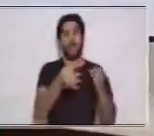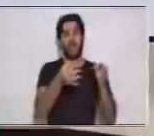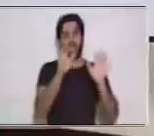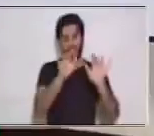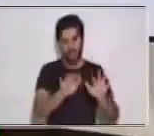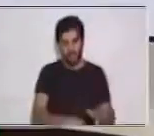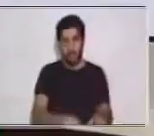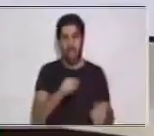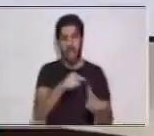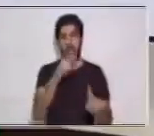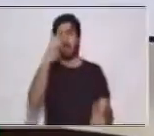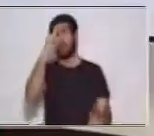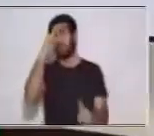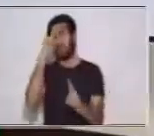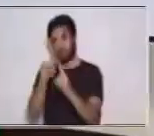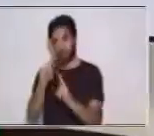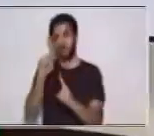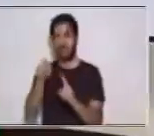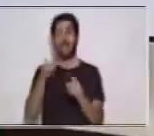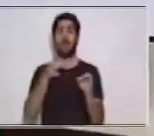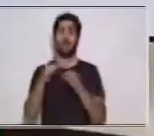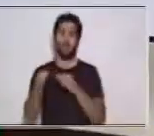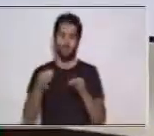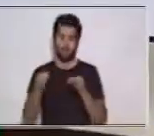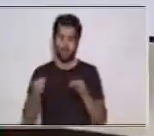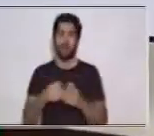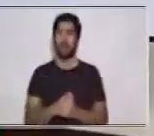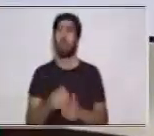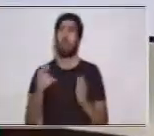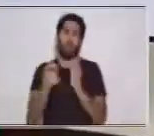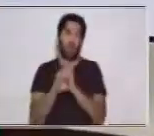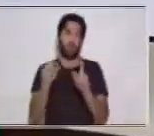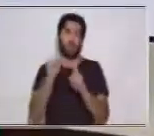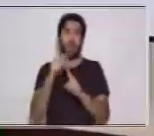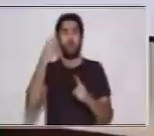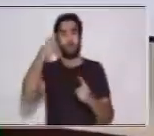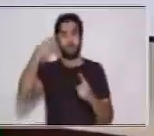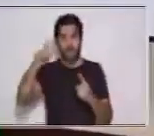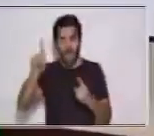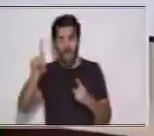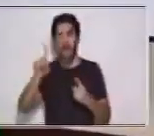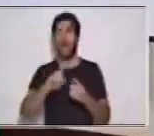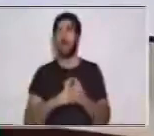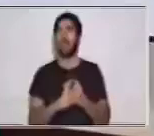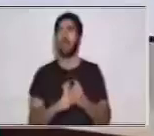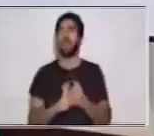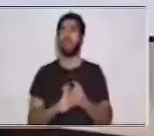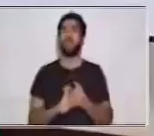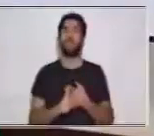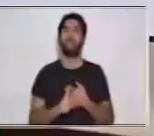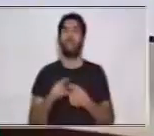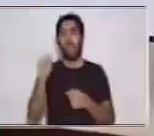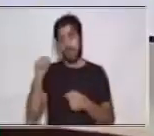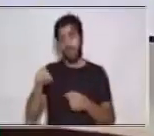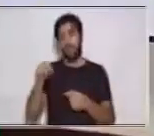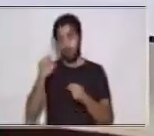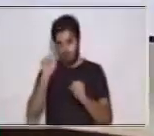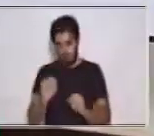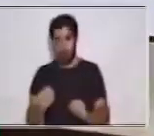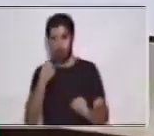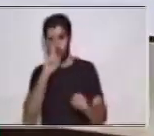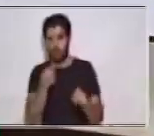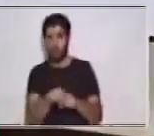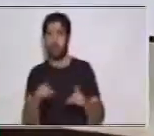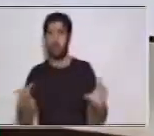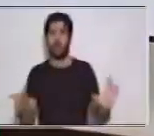dando en la idea del párrafo o del texto. La palabra para, aunque es una preposición, también cumple función